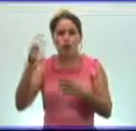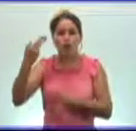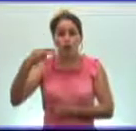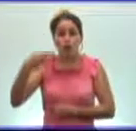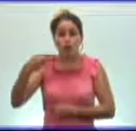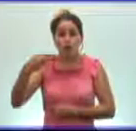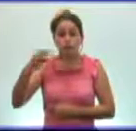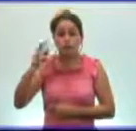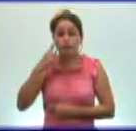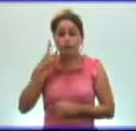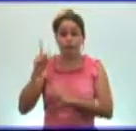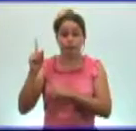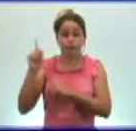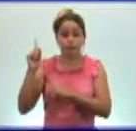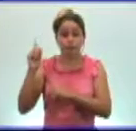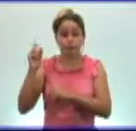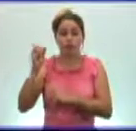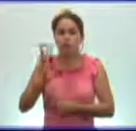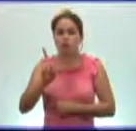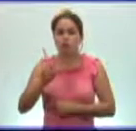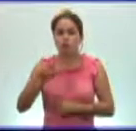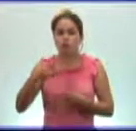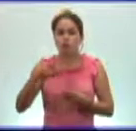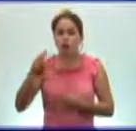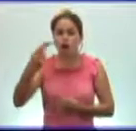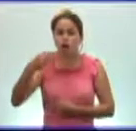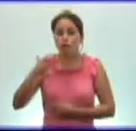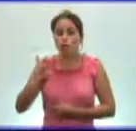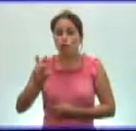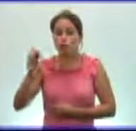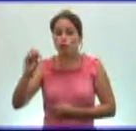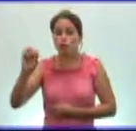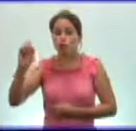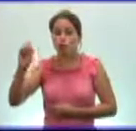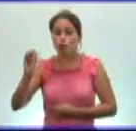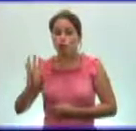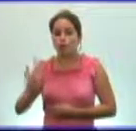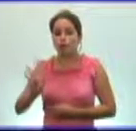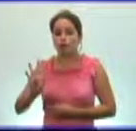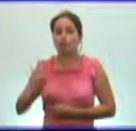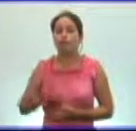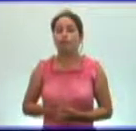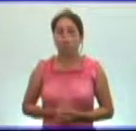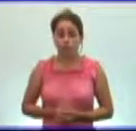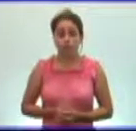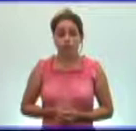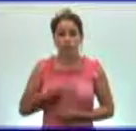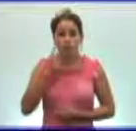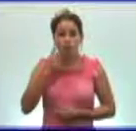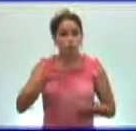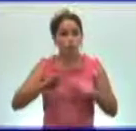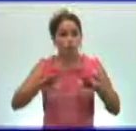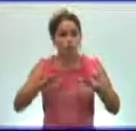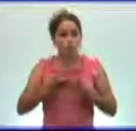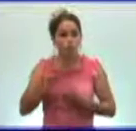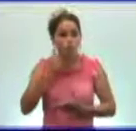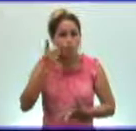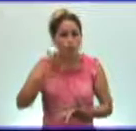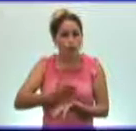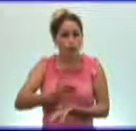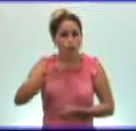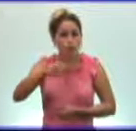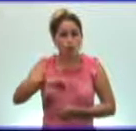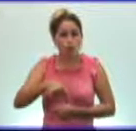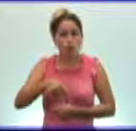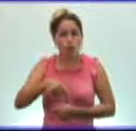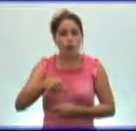nítrico, y en el caso del segundo, sería el ácido sulfúrico. Teniendo en cuenta todo lo que hemos visto en la clase de hoy, vamos a tener